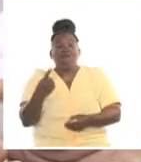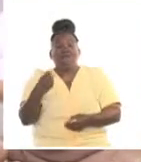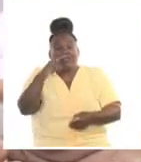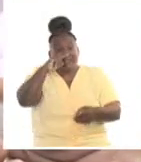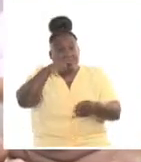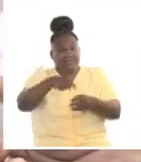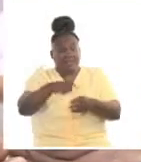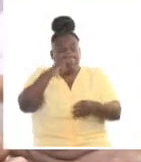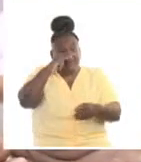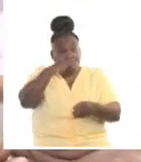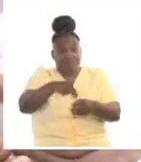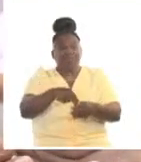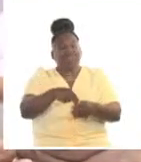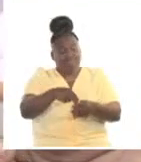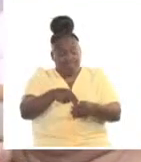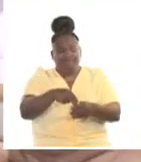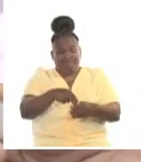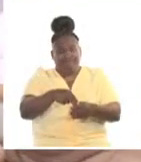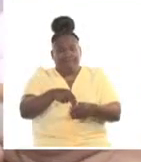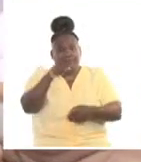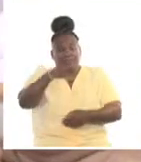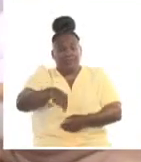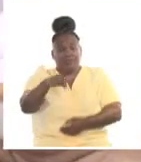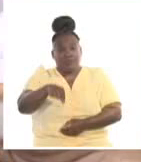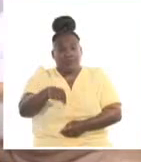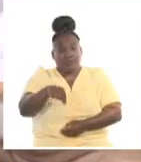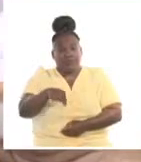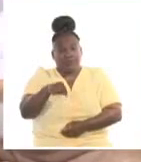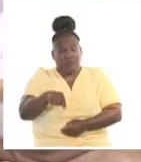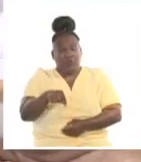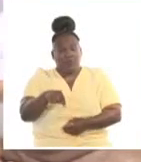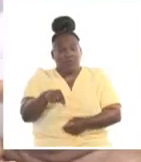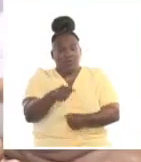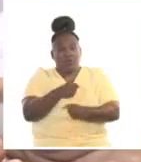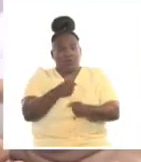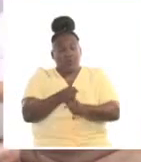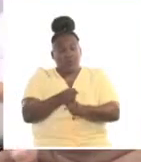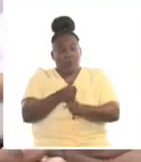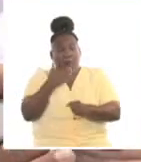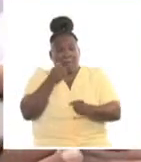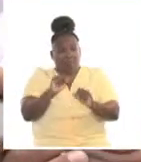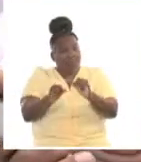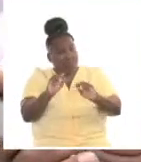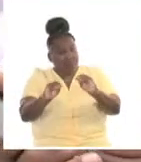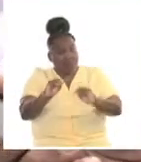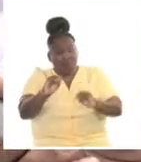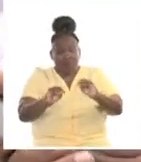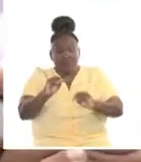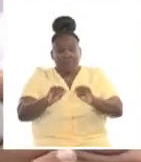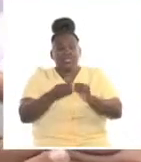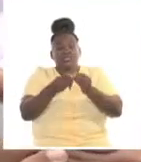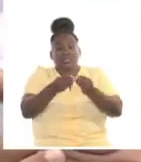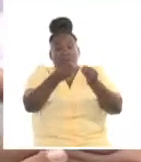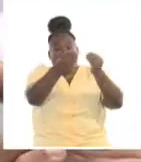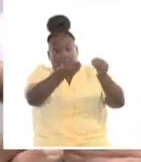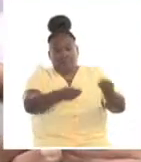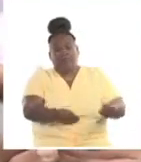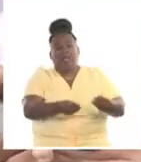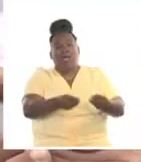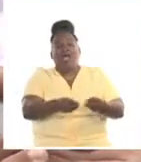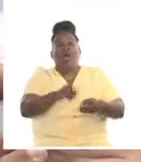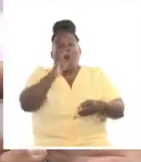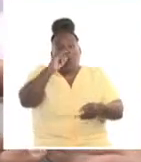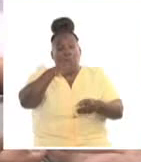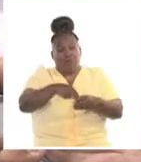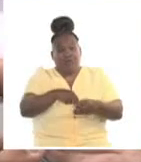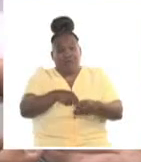diésel, que hoy vamos a hacer un uso más intensivo. Se va a distribuir un nivel de combustible superior a lo que tuvimos